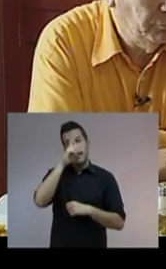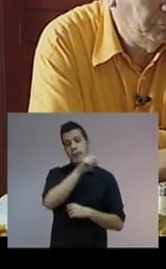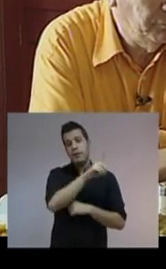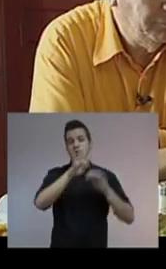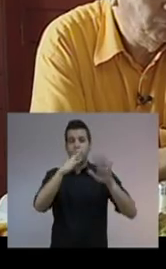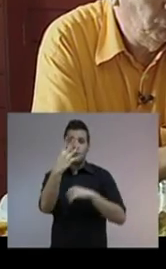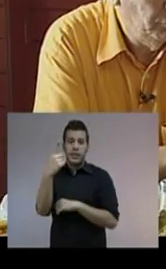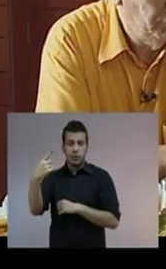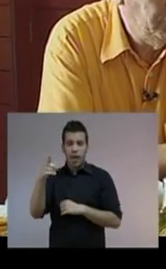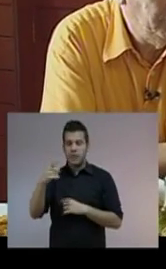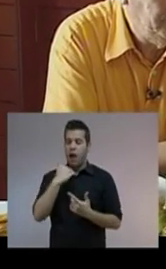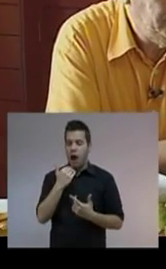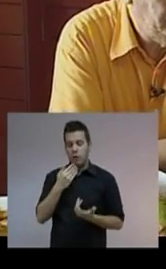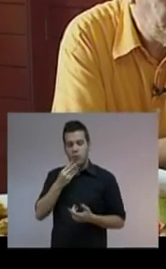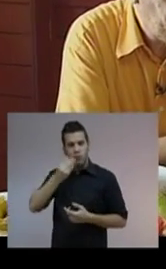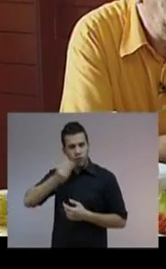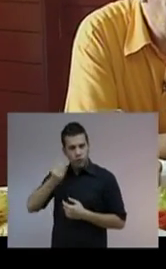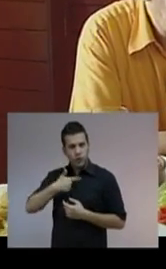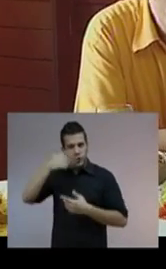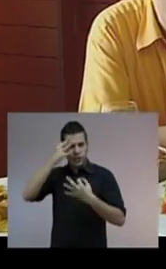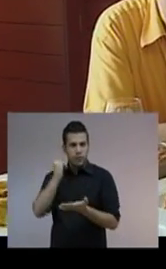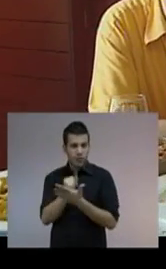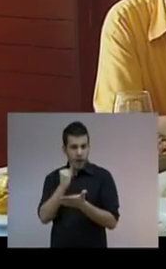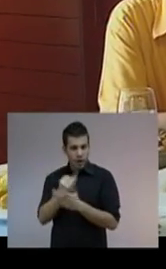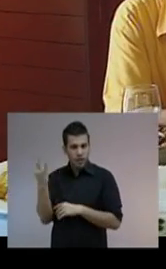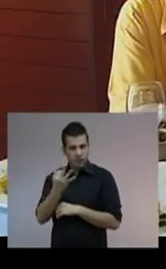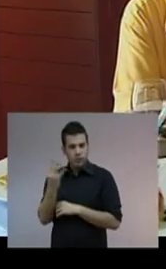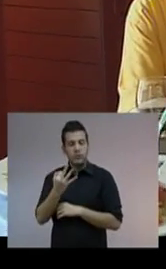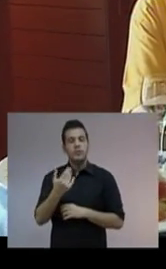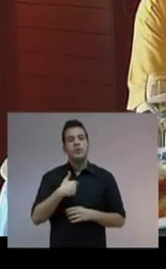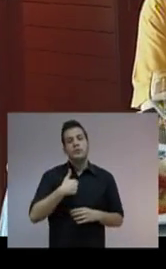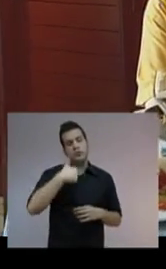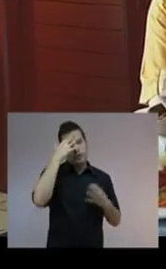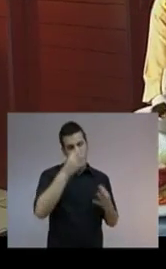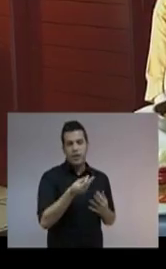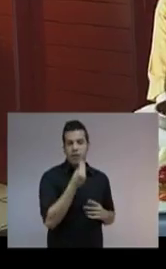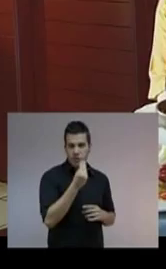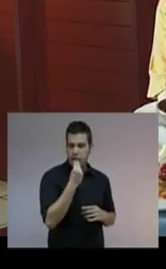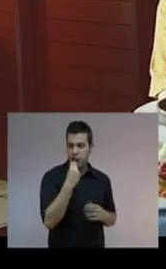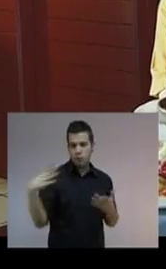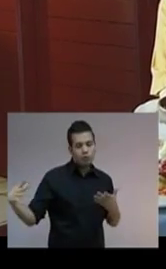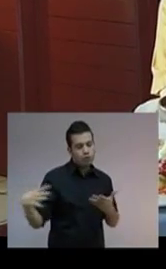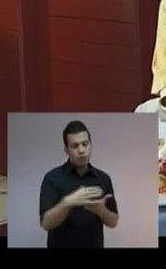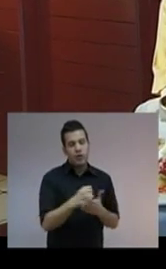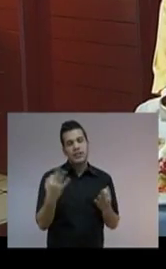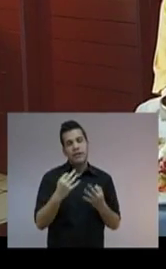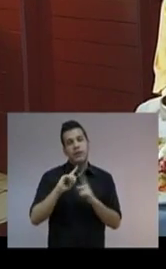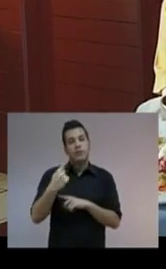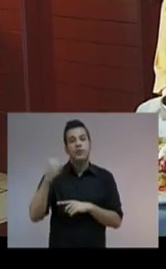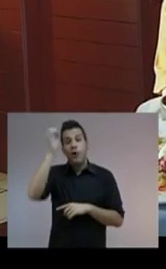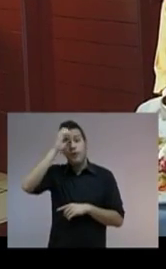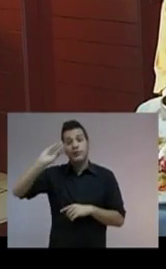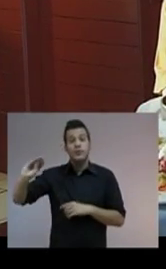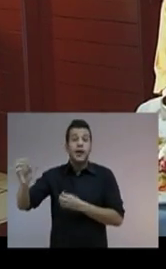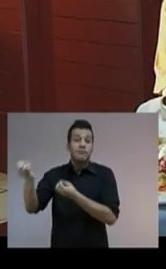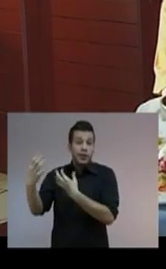muy buena, absolutamente estupenda, y yo creo que deberíamos probarlo. Pienso que sí, que debéis probarlos todos y después ya me daréis vuestra opinión.